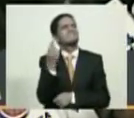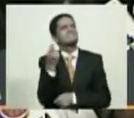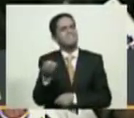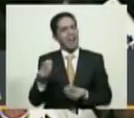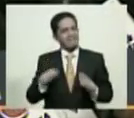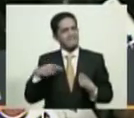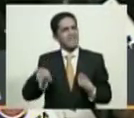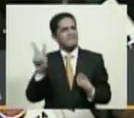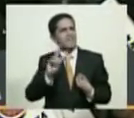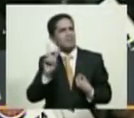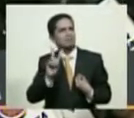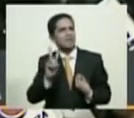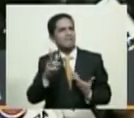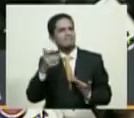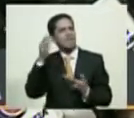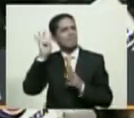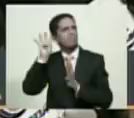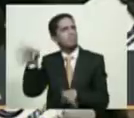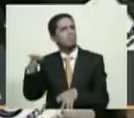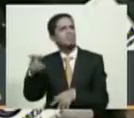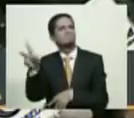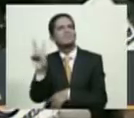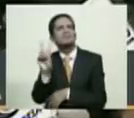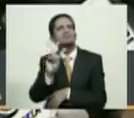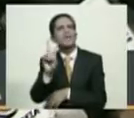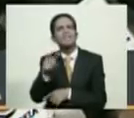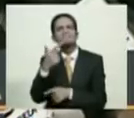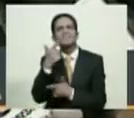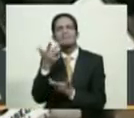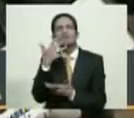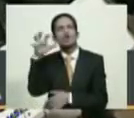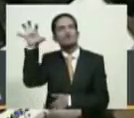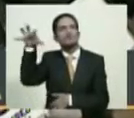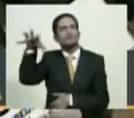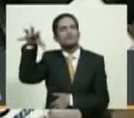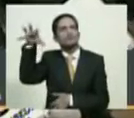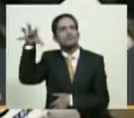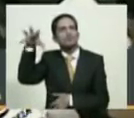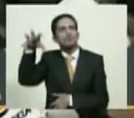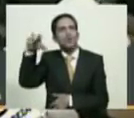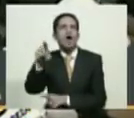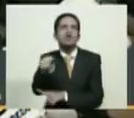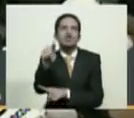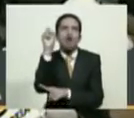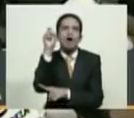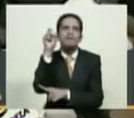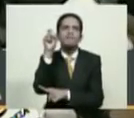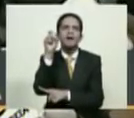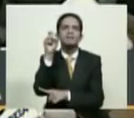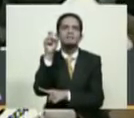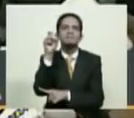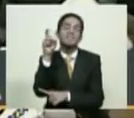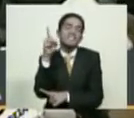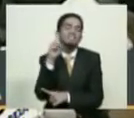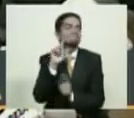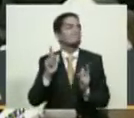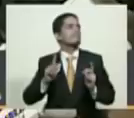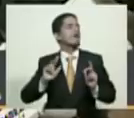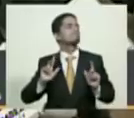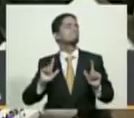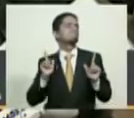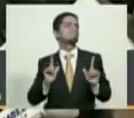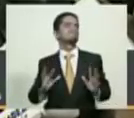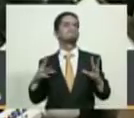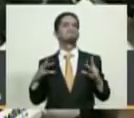puede ocurrir en el país, porque simplemente extraen, nos roban, y con eso se dan su dolce vita en el mundo,